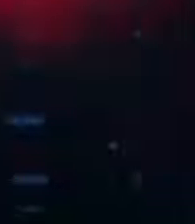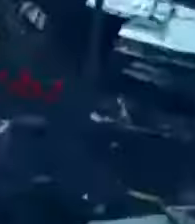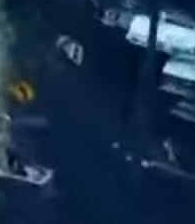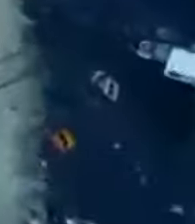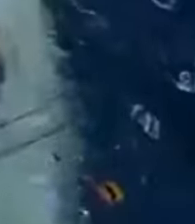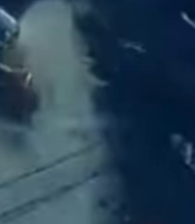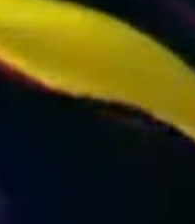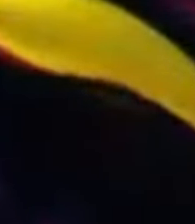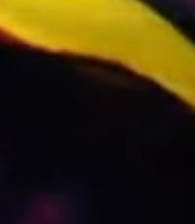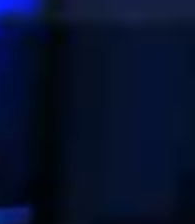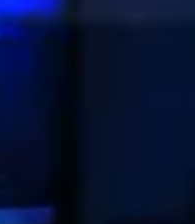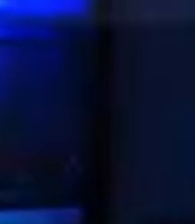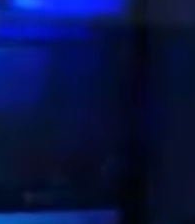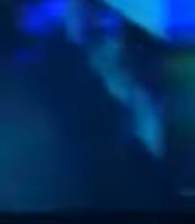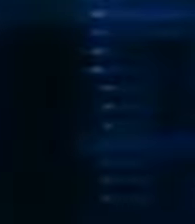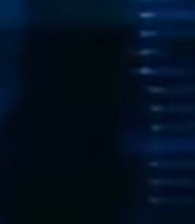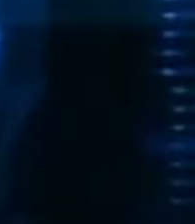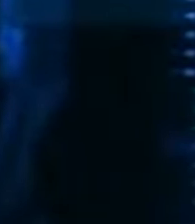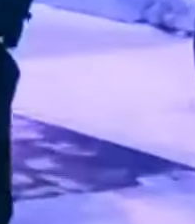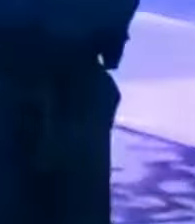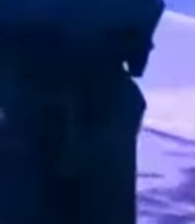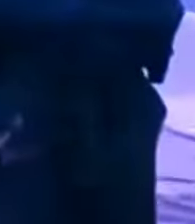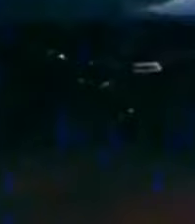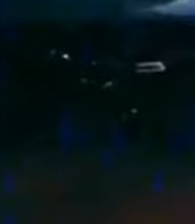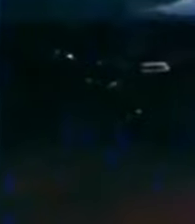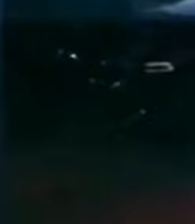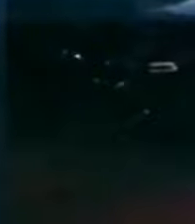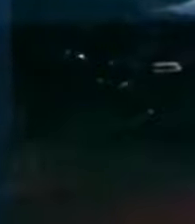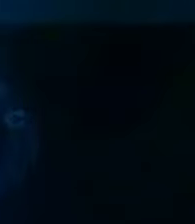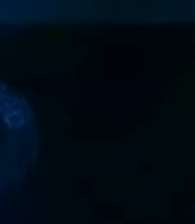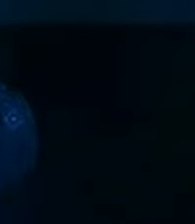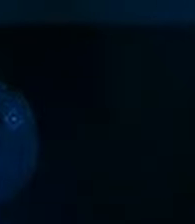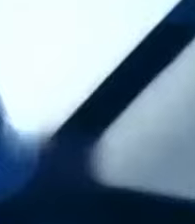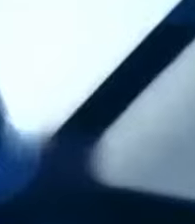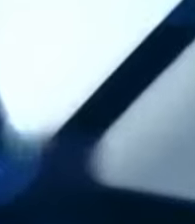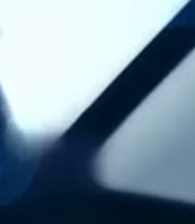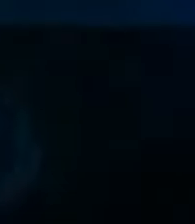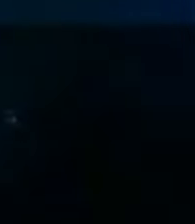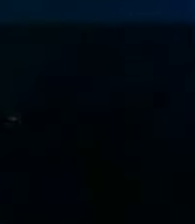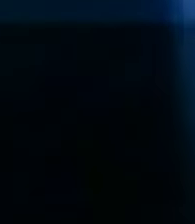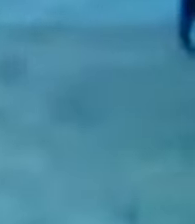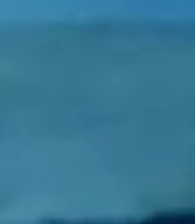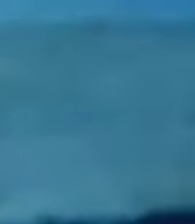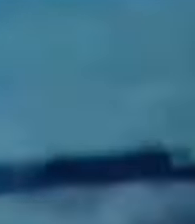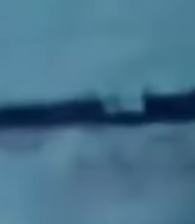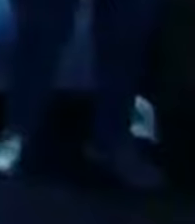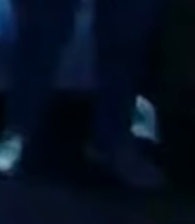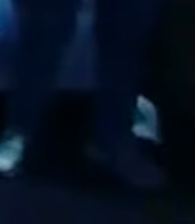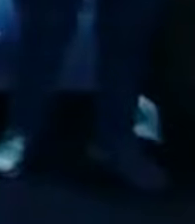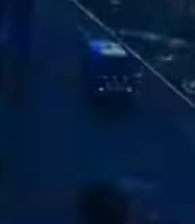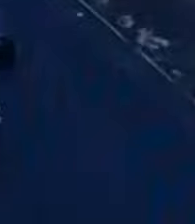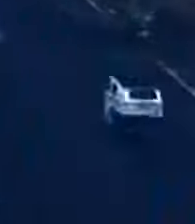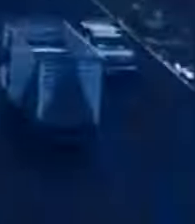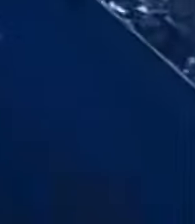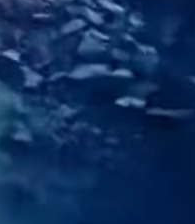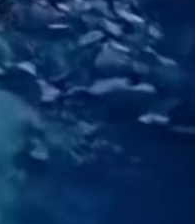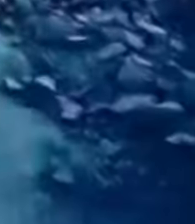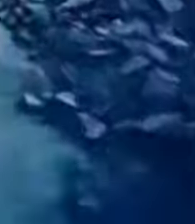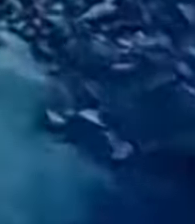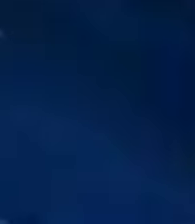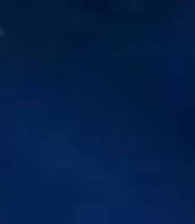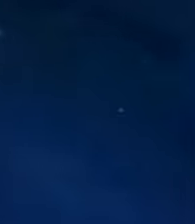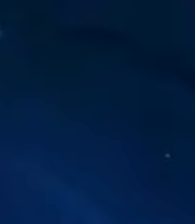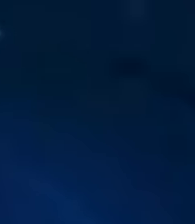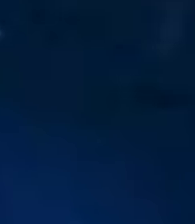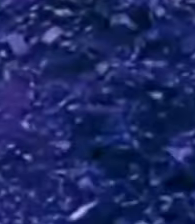Atentos, atentos. Sentirnos seguros es nuestra prioridad. Extorsionaban a empresarios en San Juan del Lurigancho. Siempre al